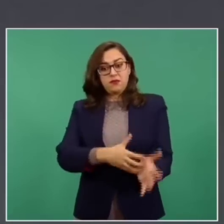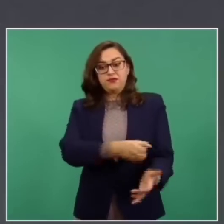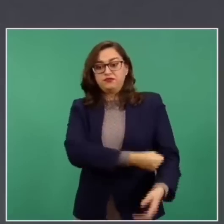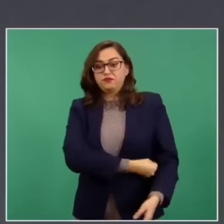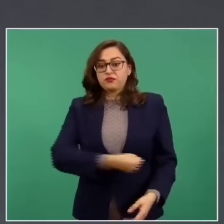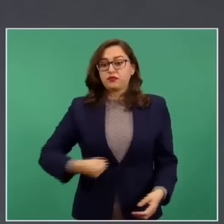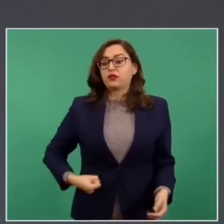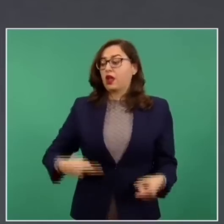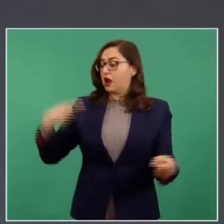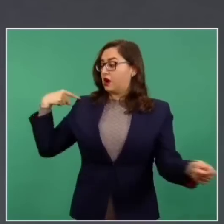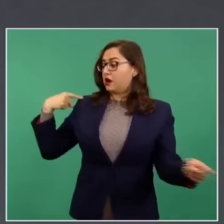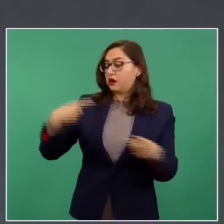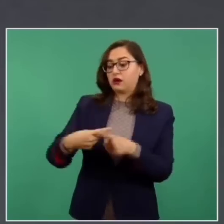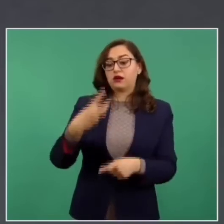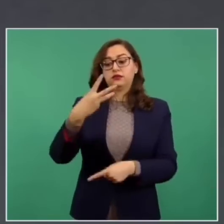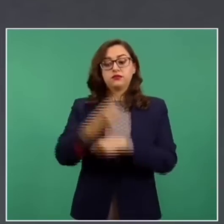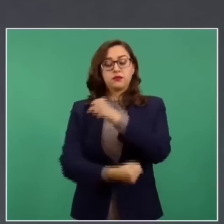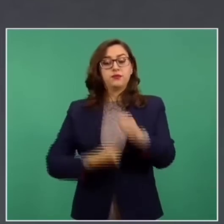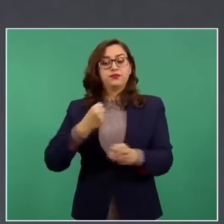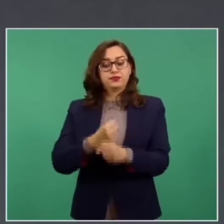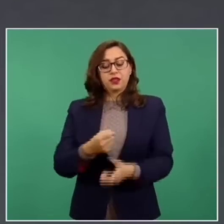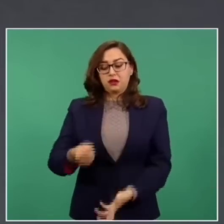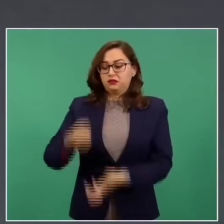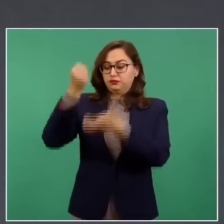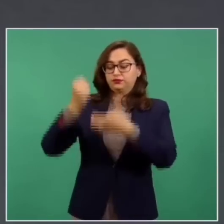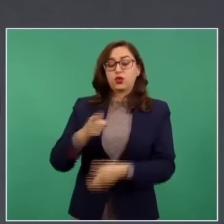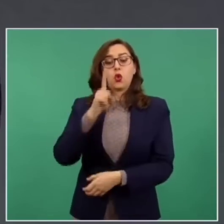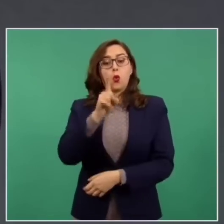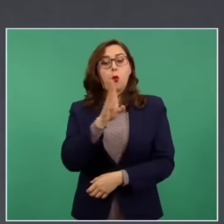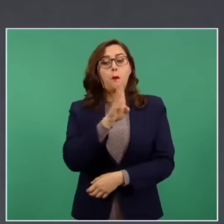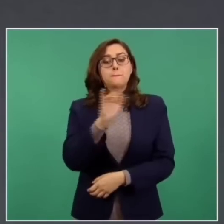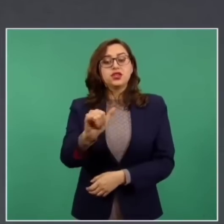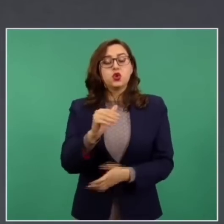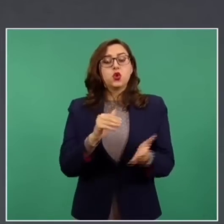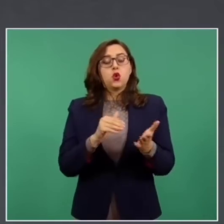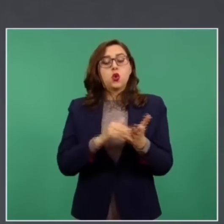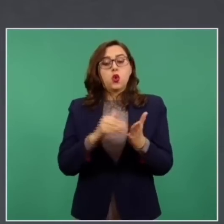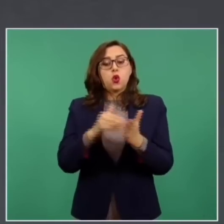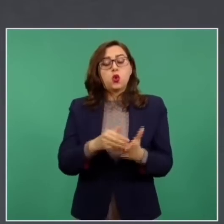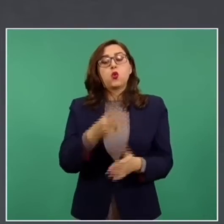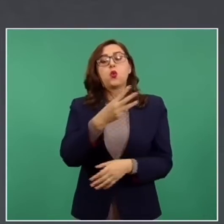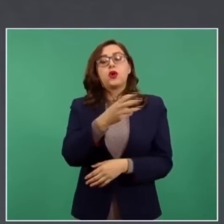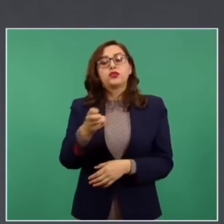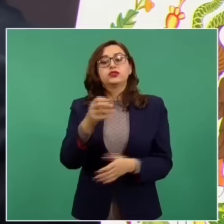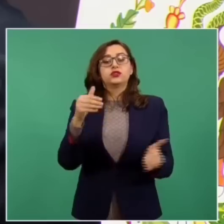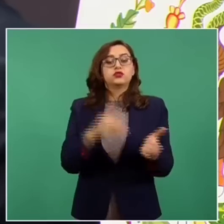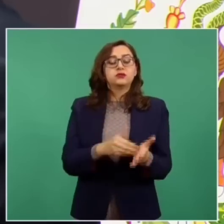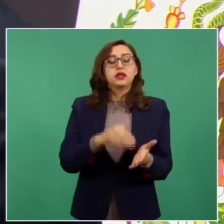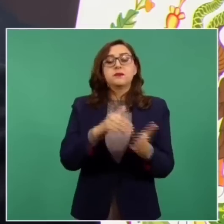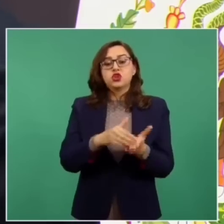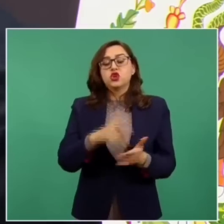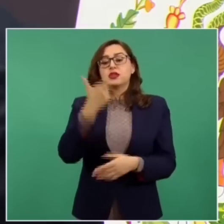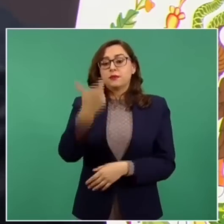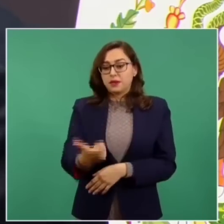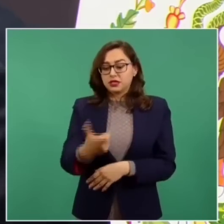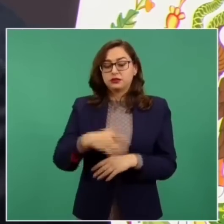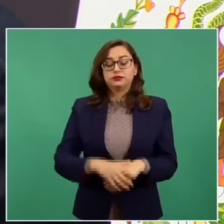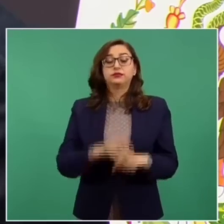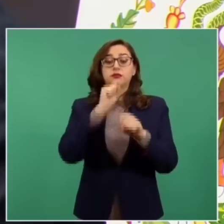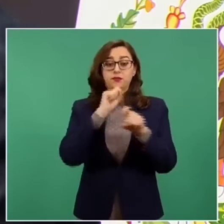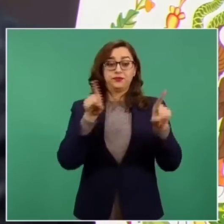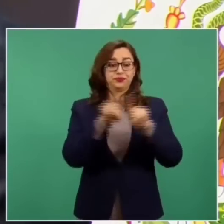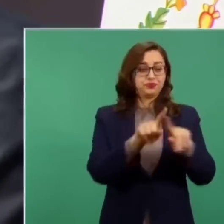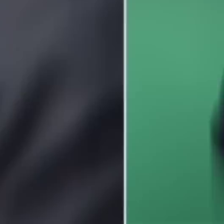poder frenar esto. Realmente, el momento de Cuba es muy complicado. Y por eso mismo, México no dudó y